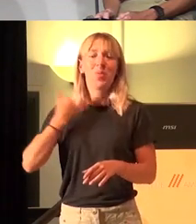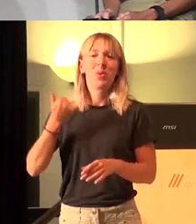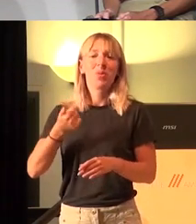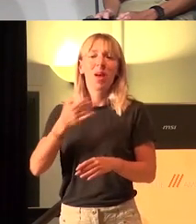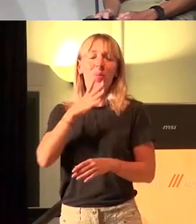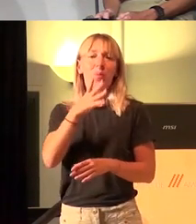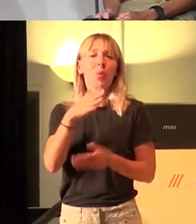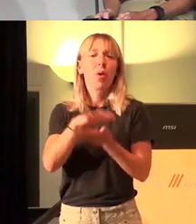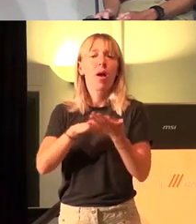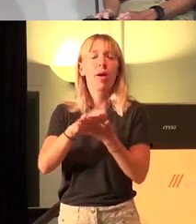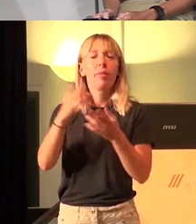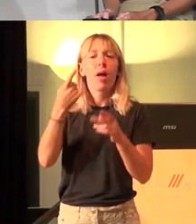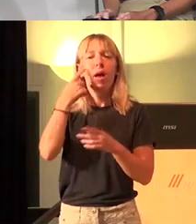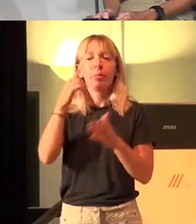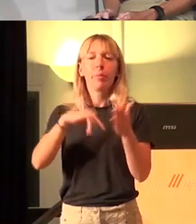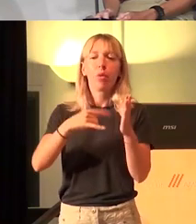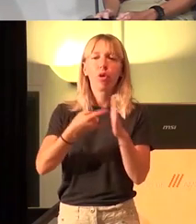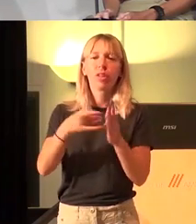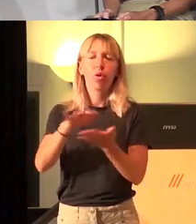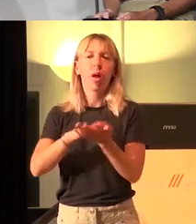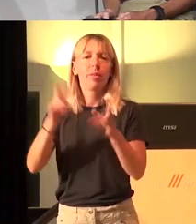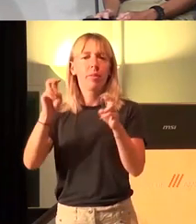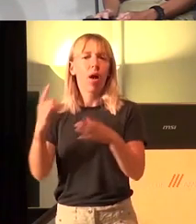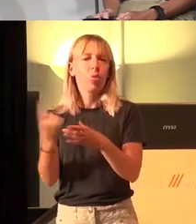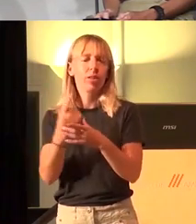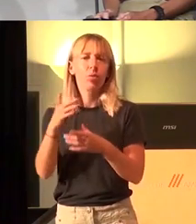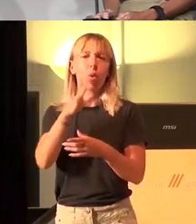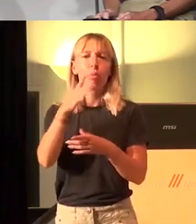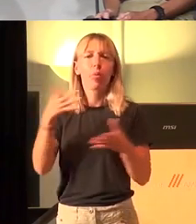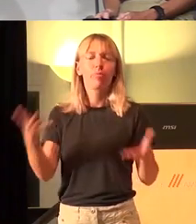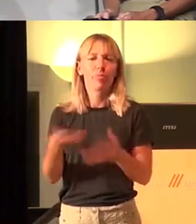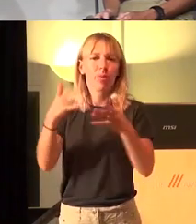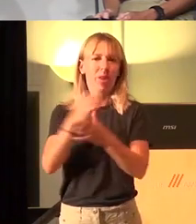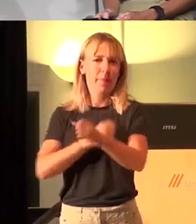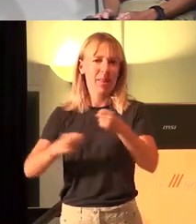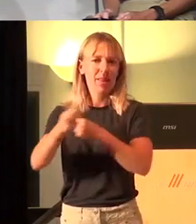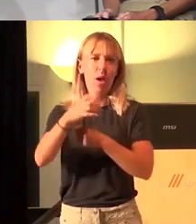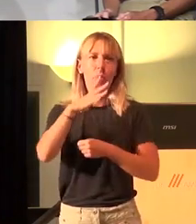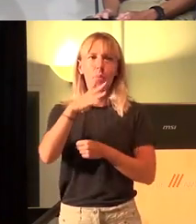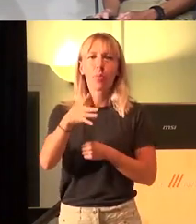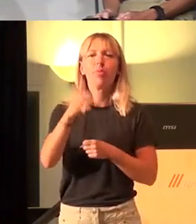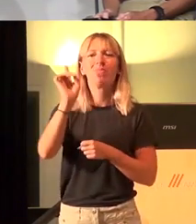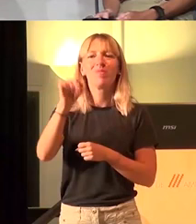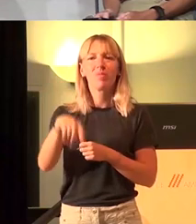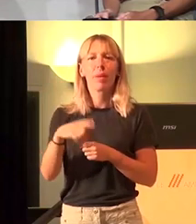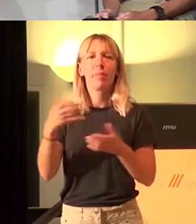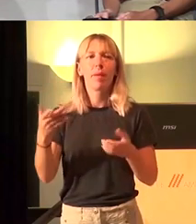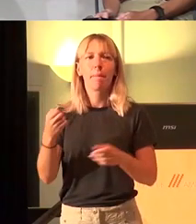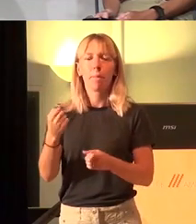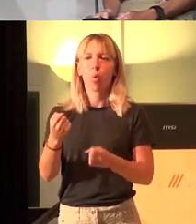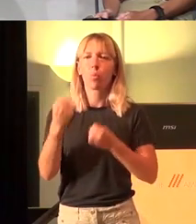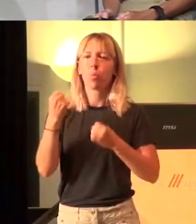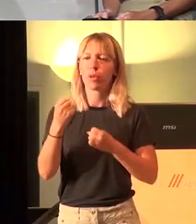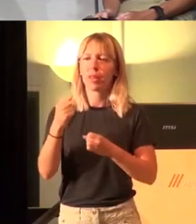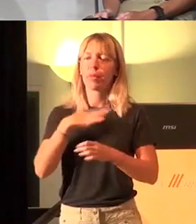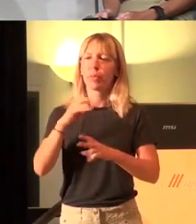como oportunidades para hablar del proyecto, para hablar del autismo, para promover la empatía, para también potenciar la